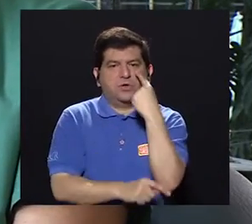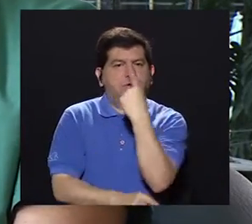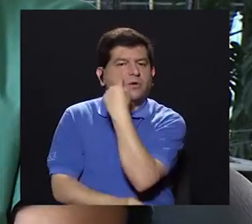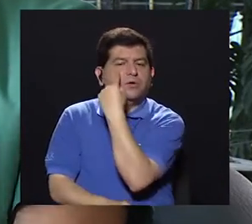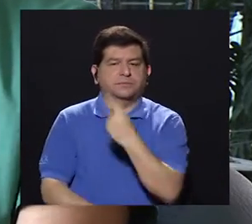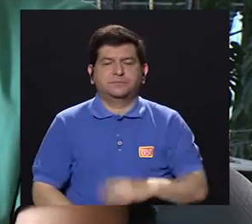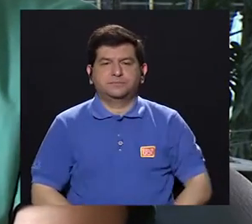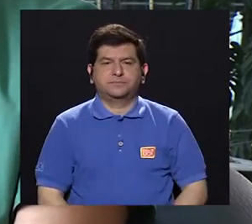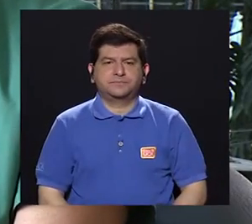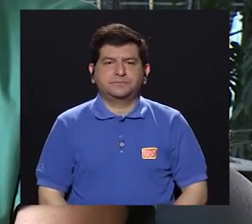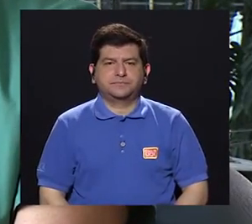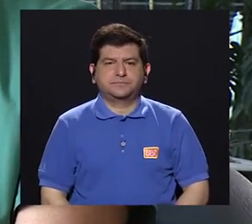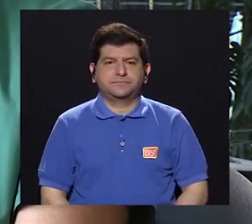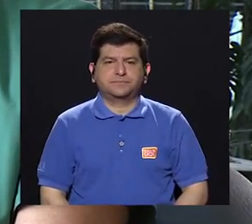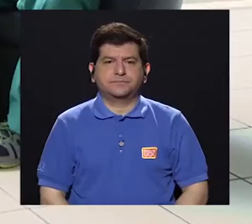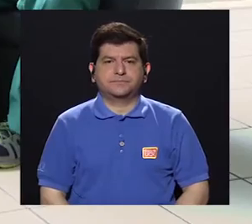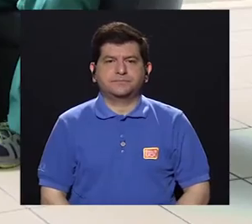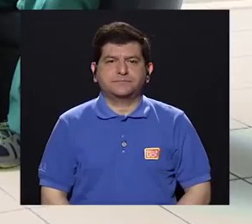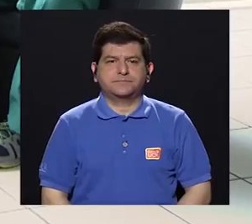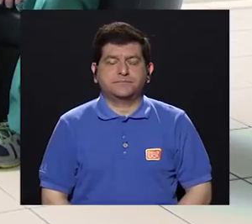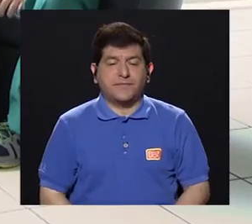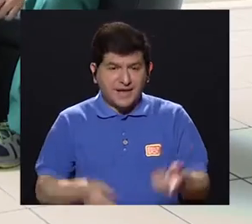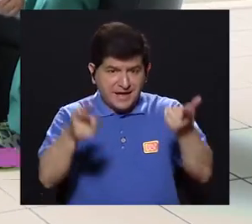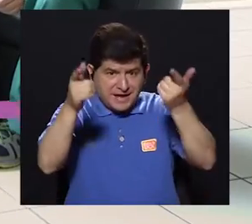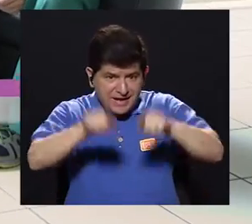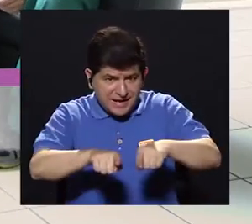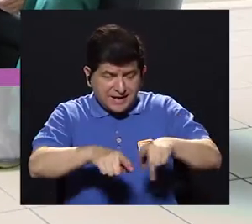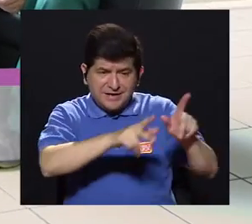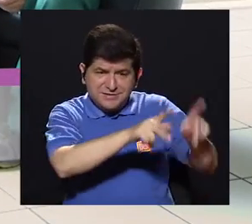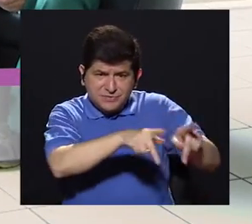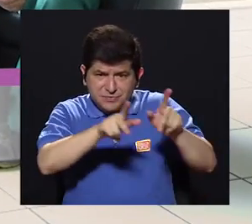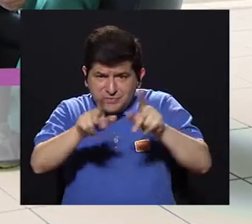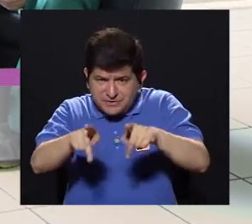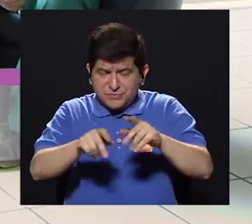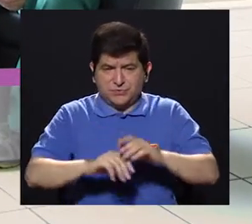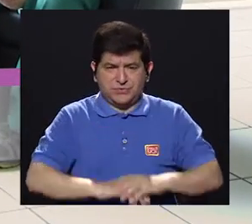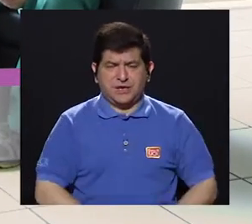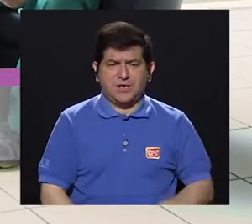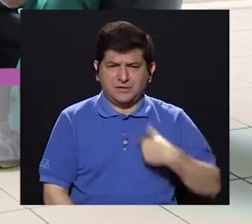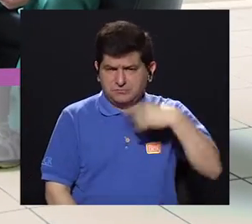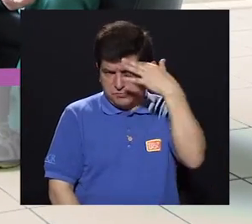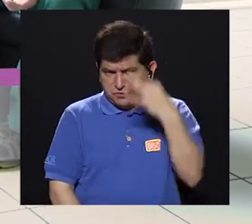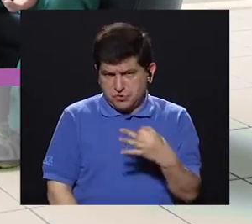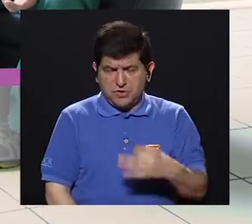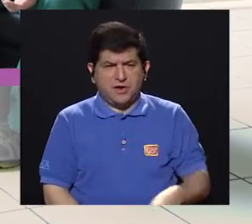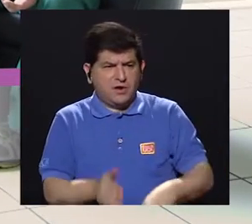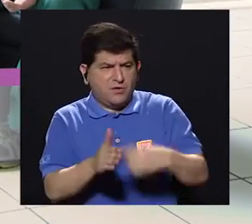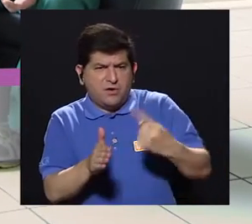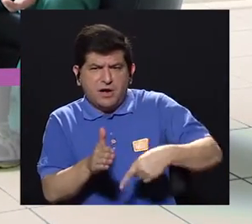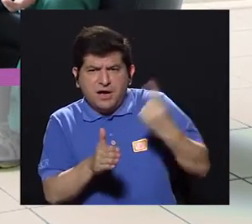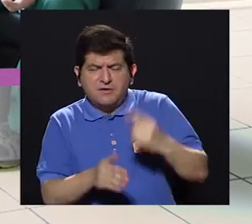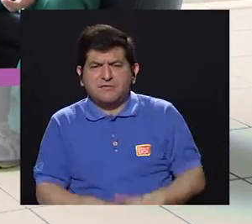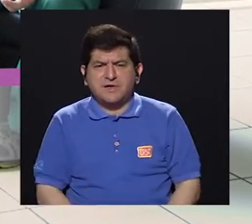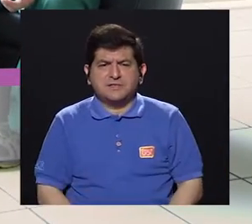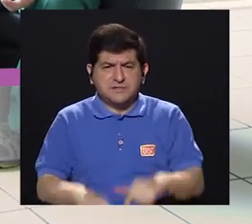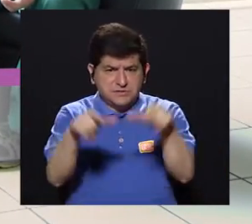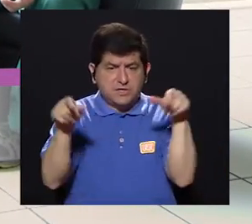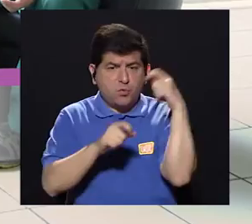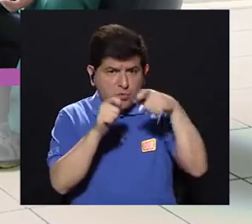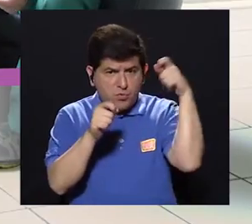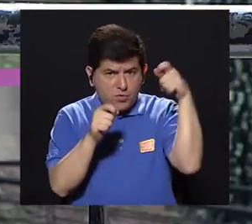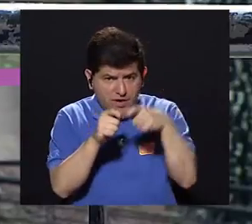cristalino. Perdón, y en el caso del paciente, me imagino que en algunas ocasiones son